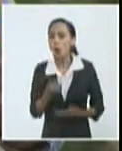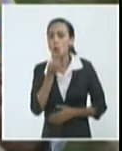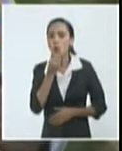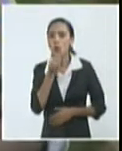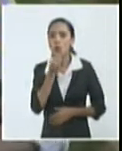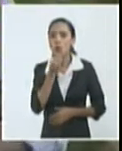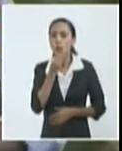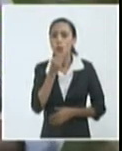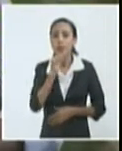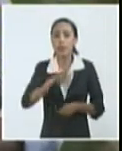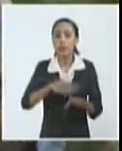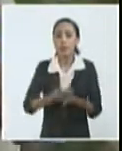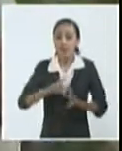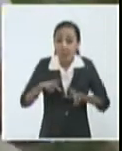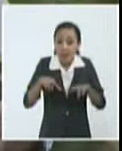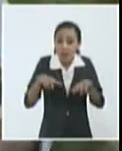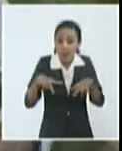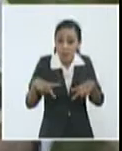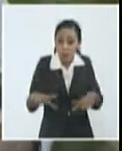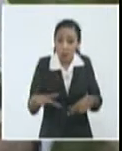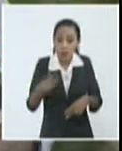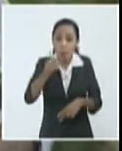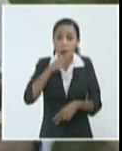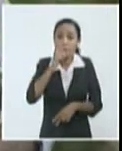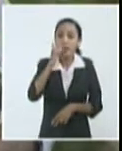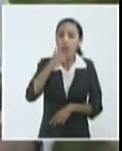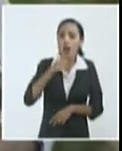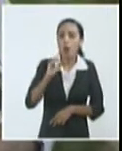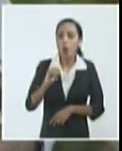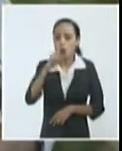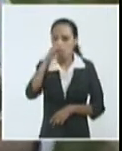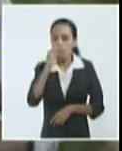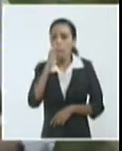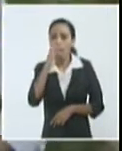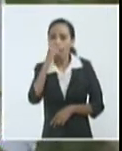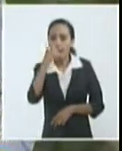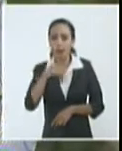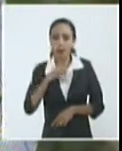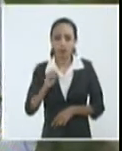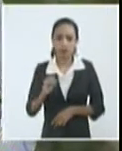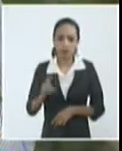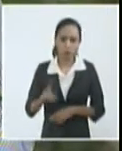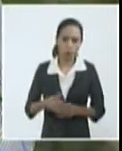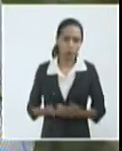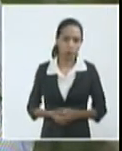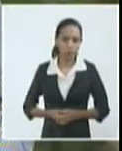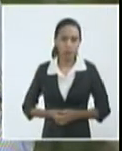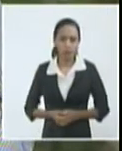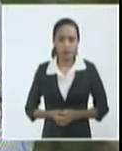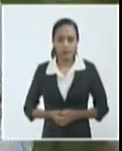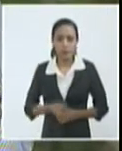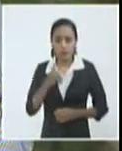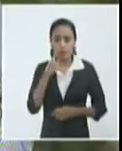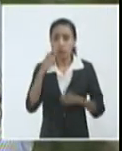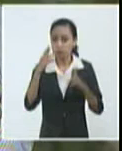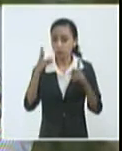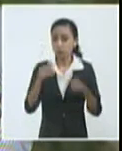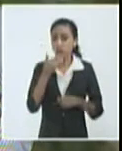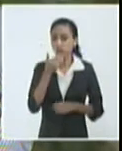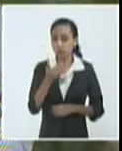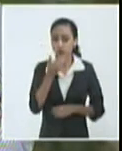complementar la dosis de refuerzo usando Ardala o usando Soberana 01, que es una de las que está dando muy buenos resultados en los estudios que se están haciendo